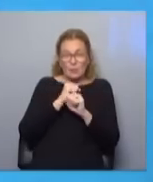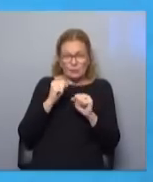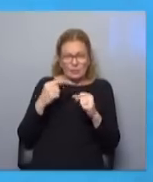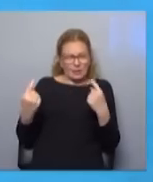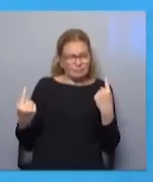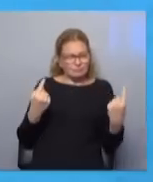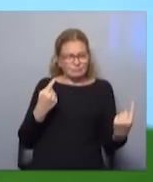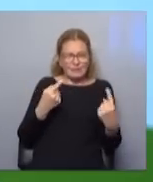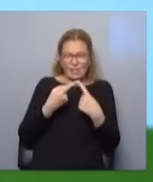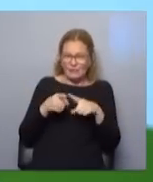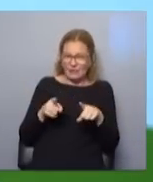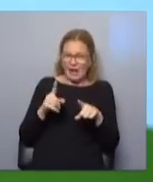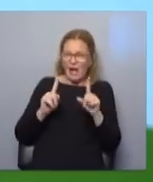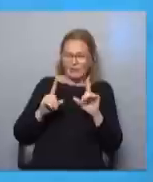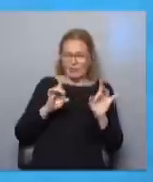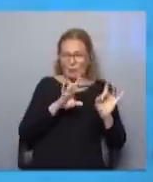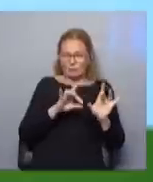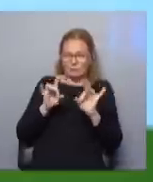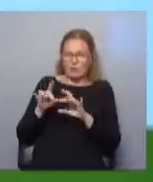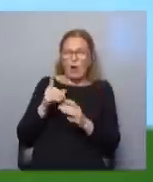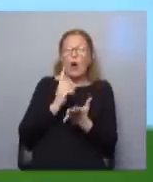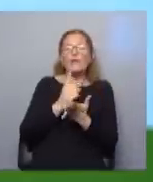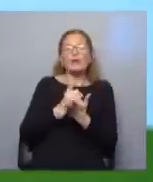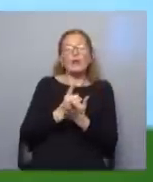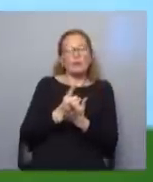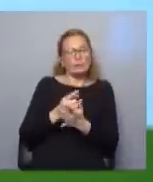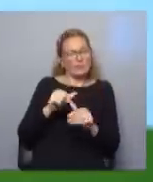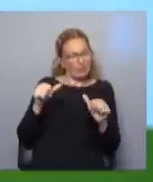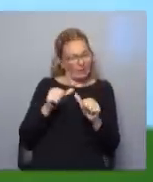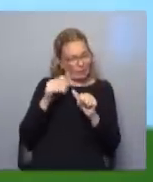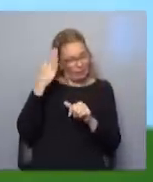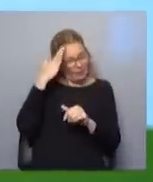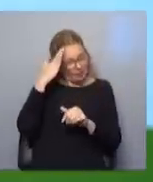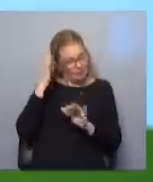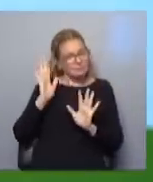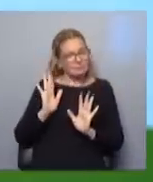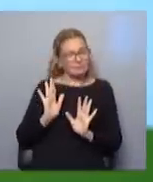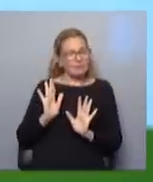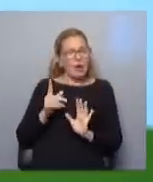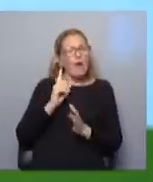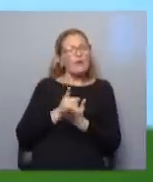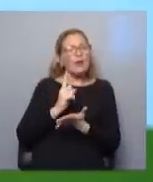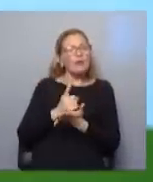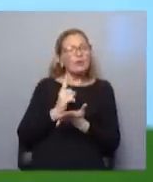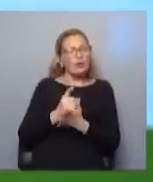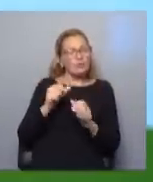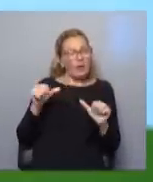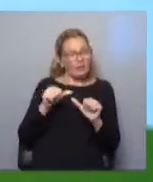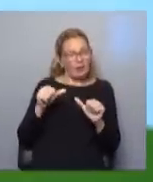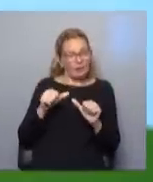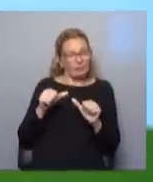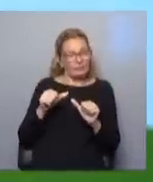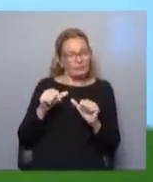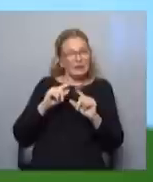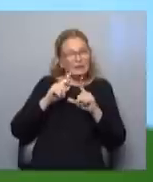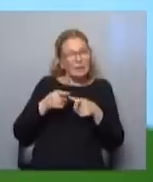esa diferencia sino veces con tam y tienes la obligación de hacerlo sabes en la obligación de hacerlo y y